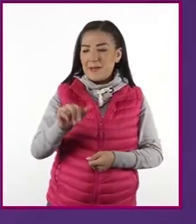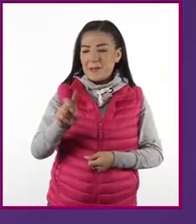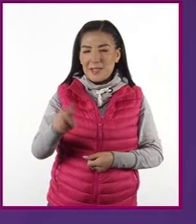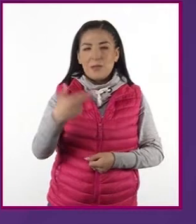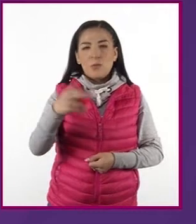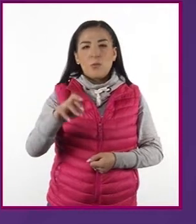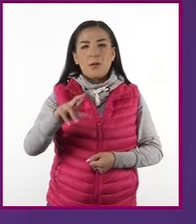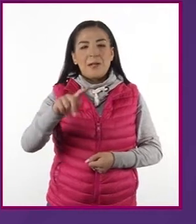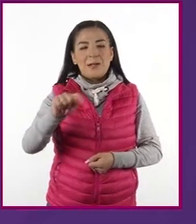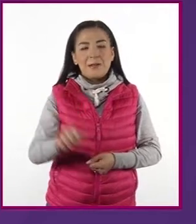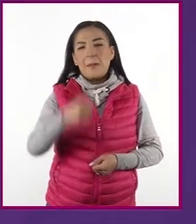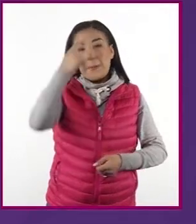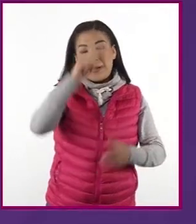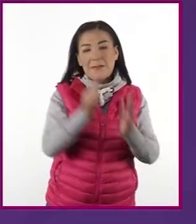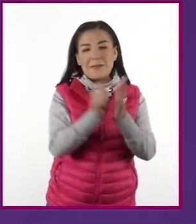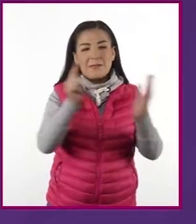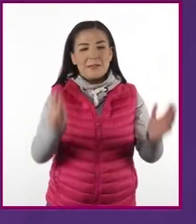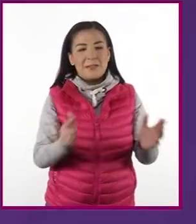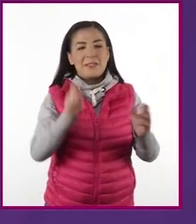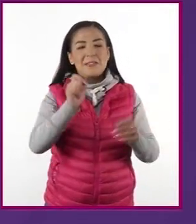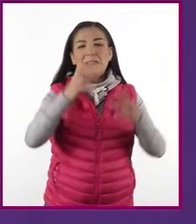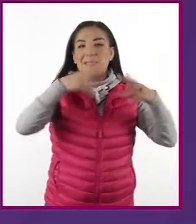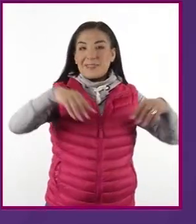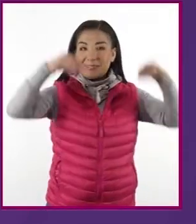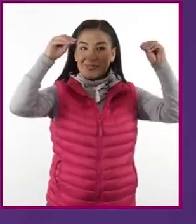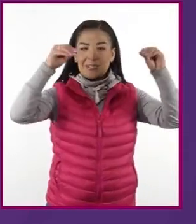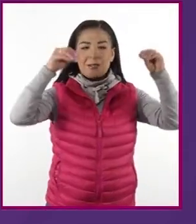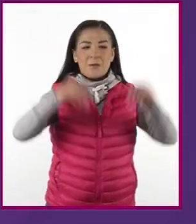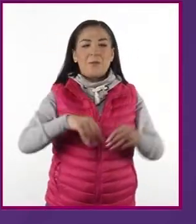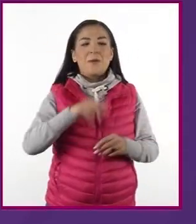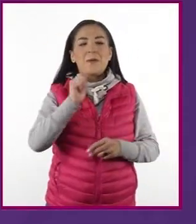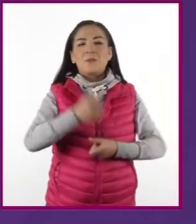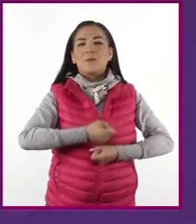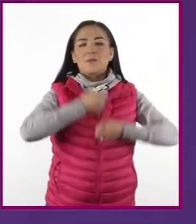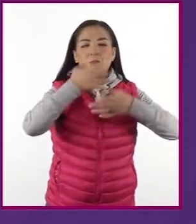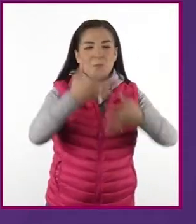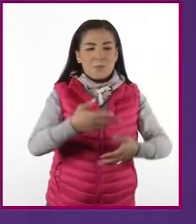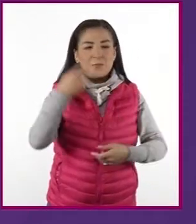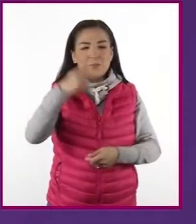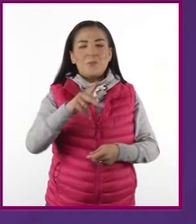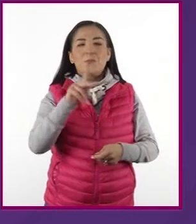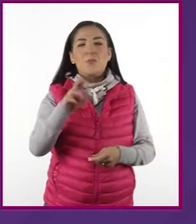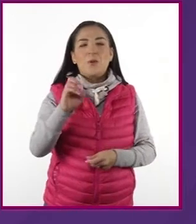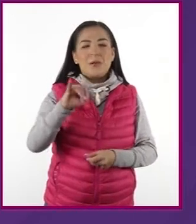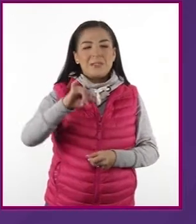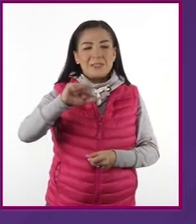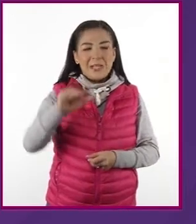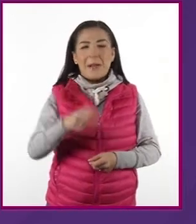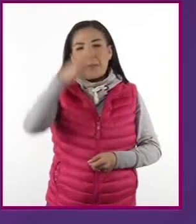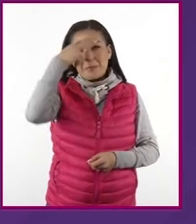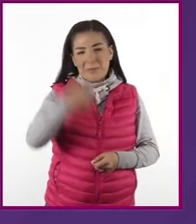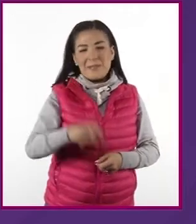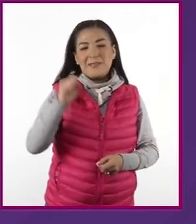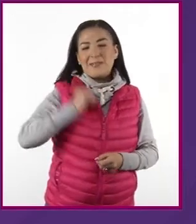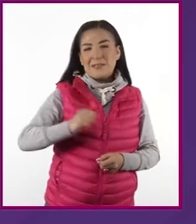Circo Poético, antología de poesía mexicana del siglo XX. Prólogo.